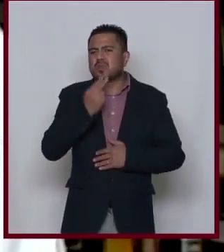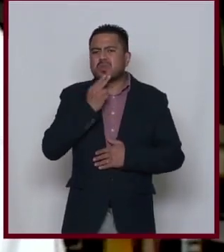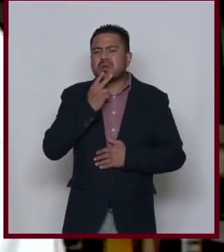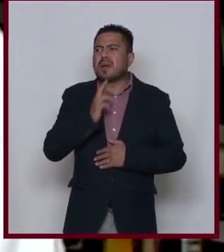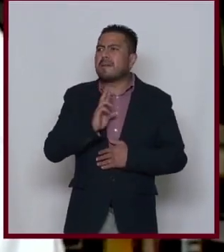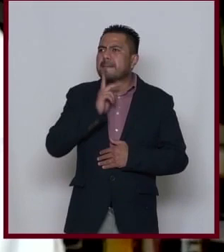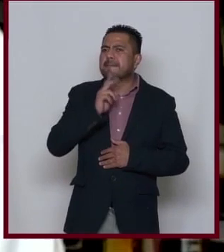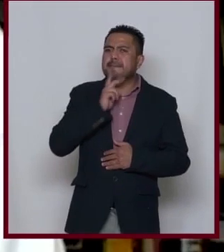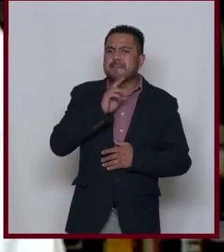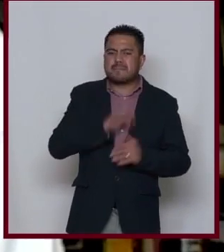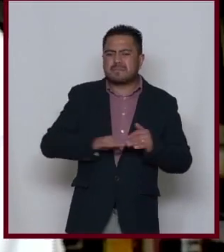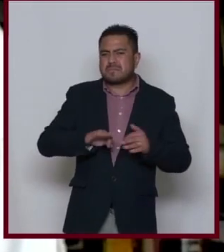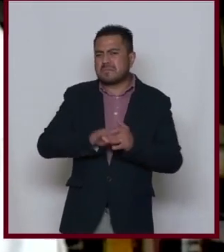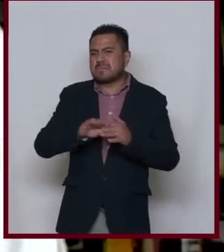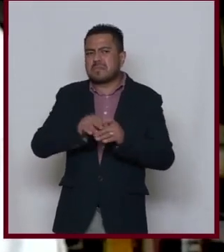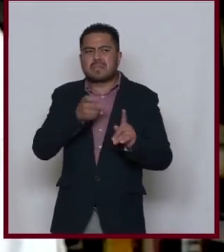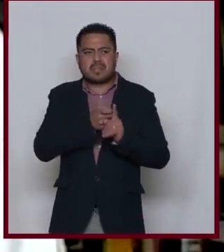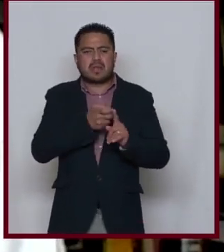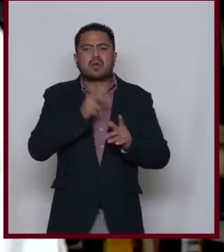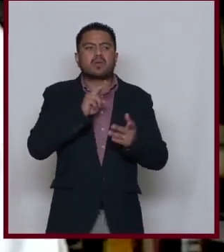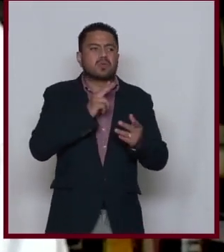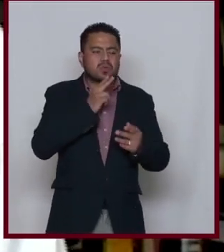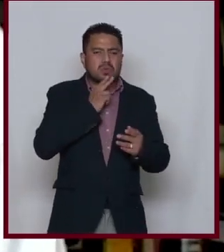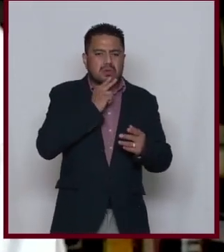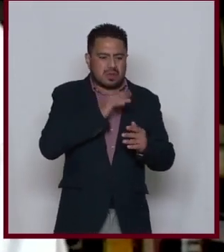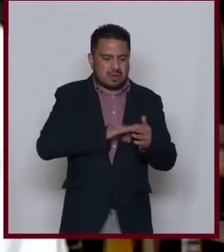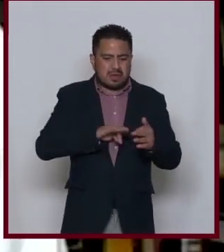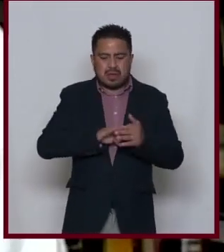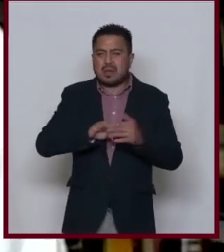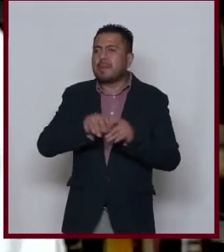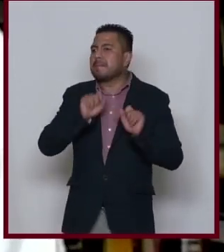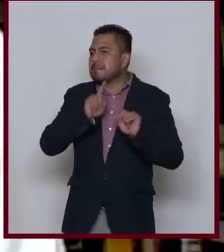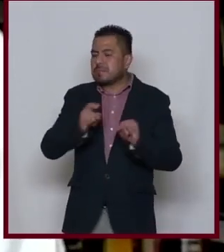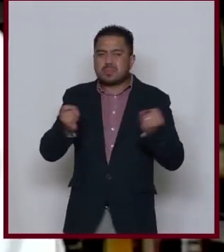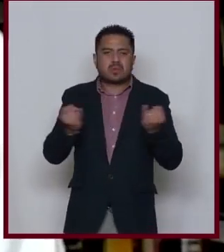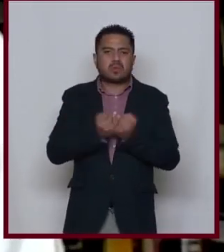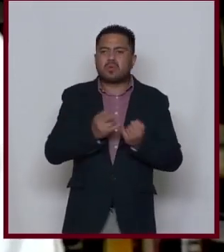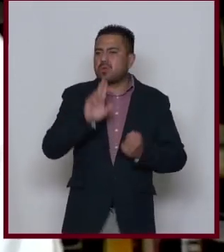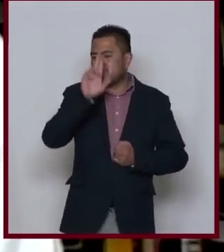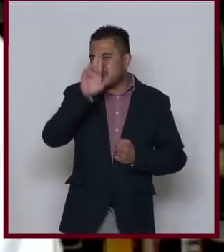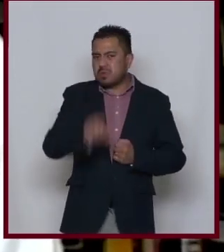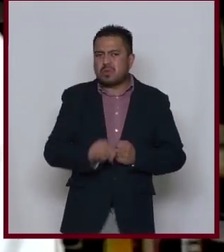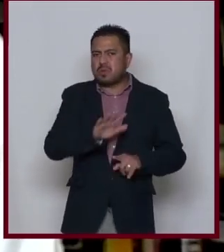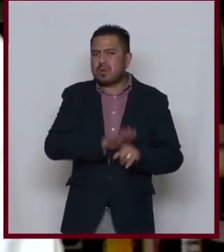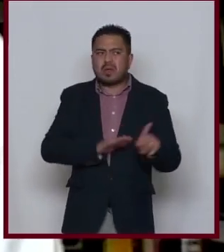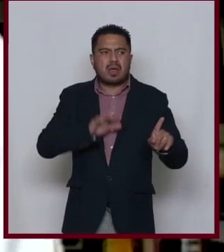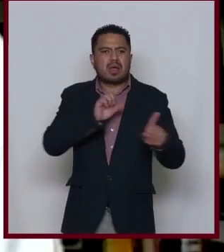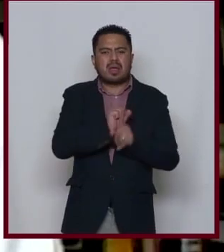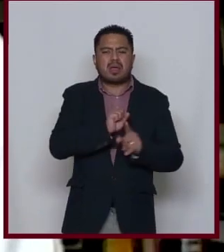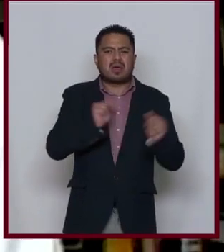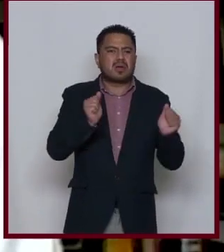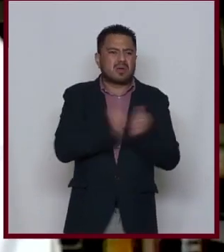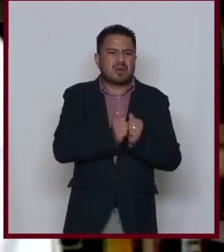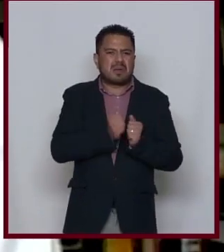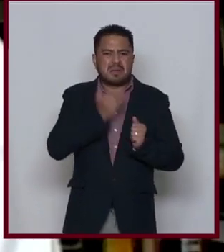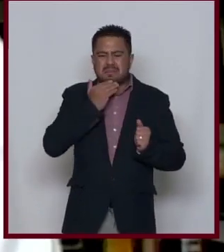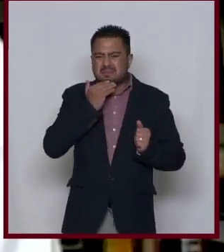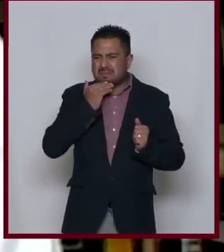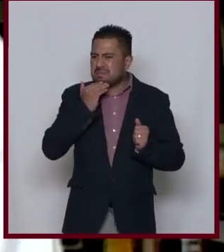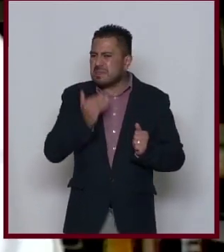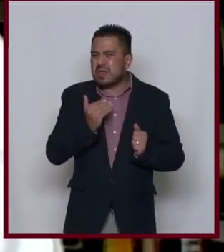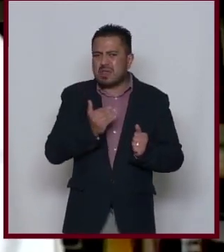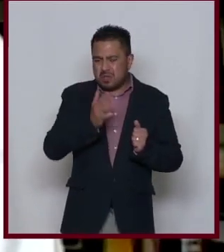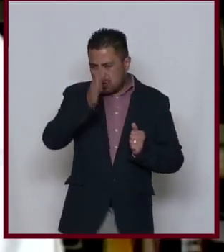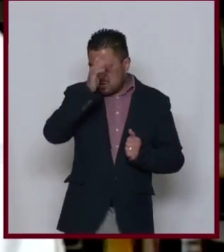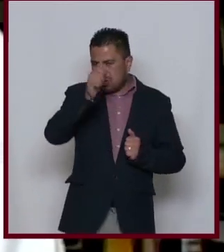la frecuencia. Y utilizaron la frecuencia, pero igual, pues no llegaron a una buena